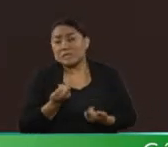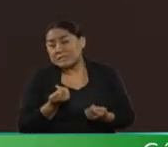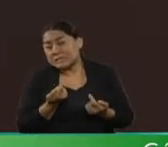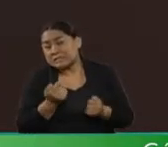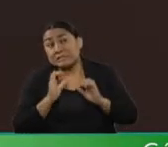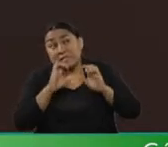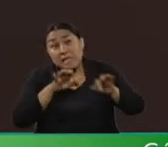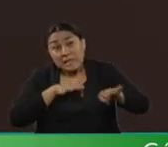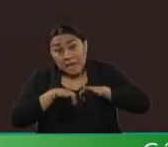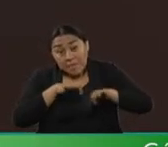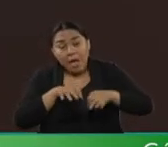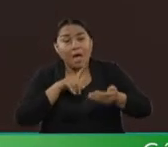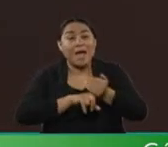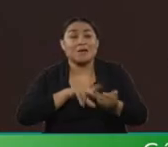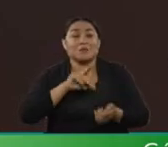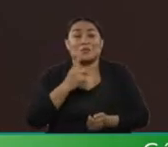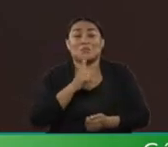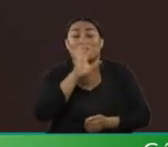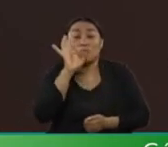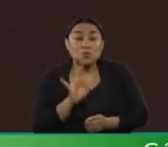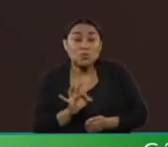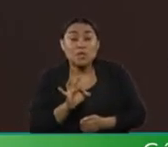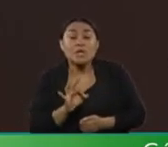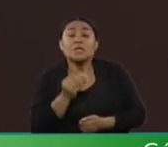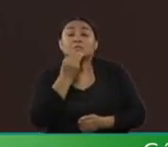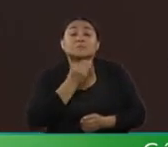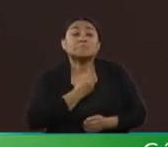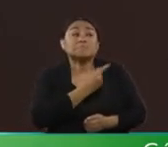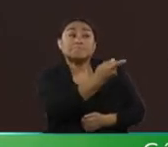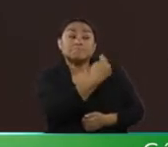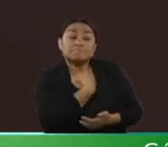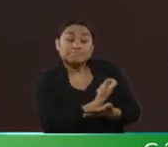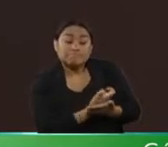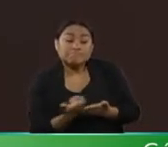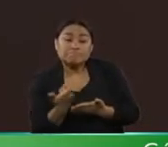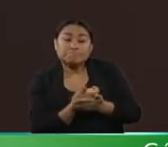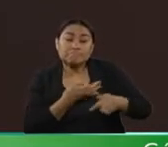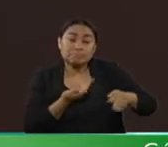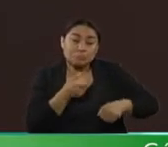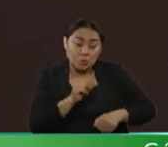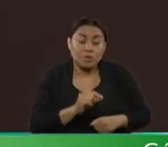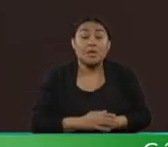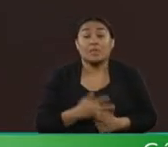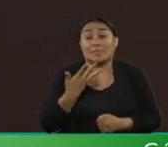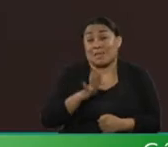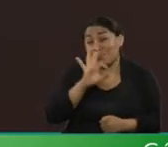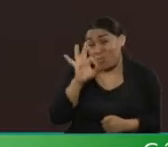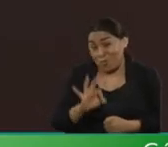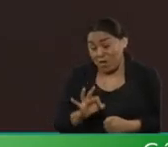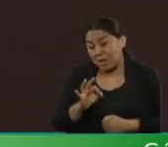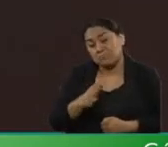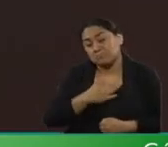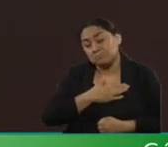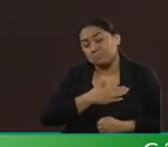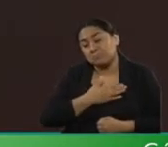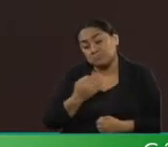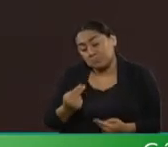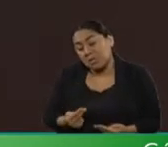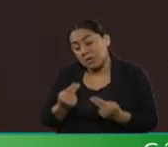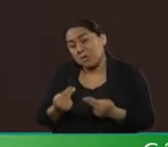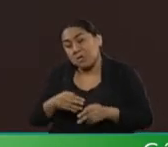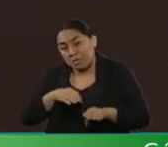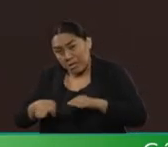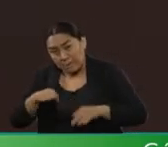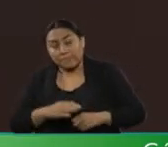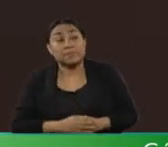el trabajan de forma subordinada y asalariada el 10% trabaja por su cuenta el